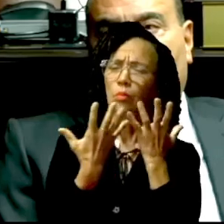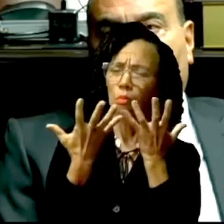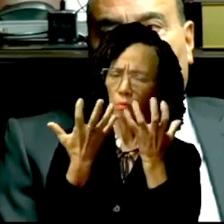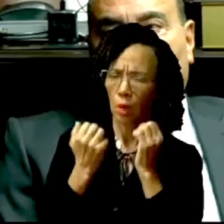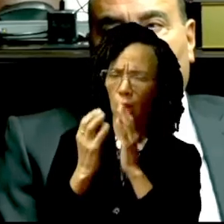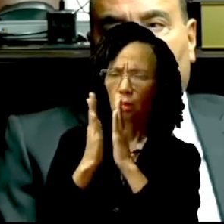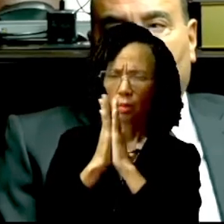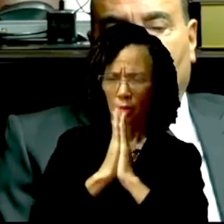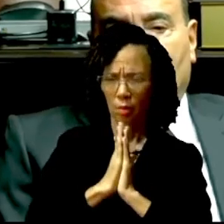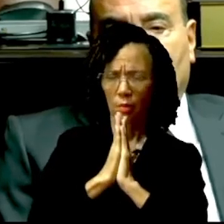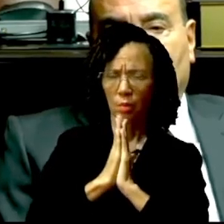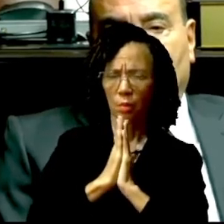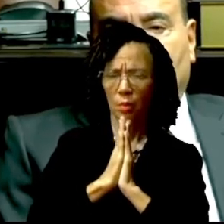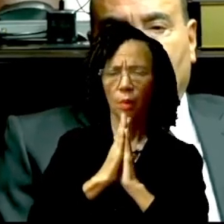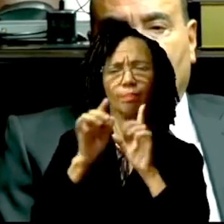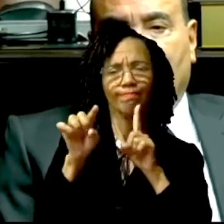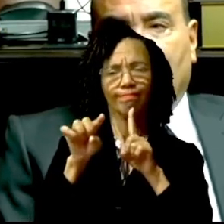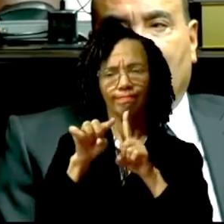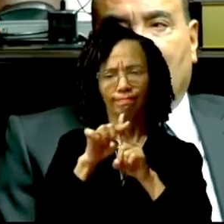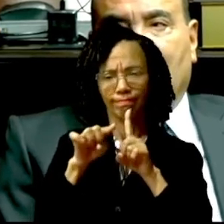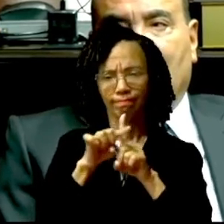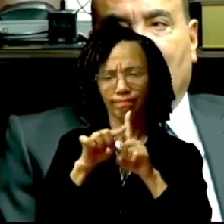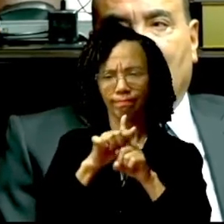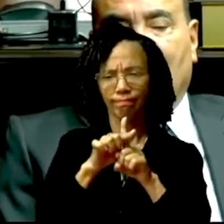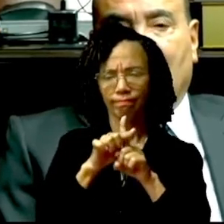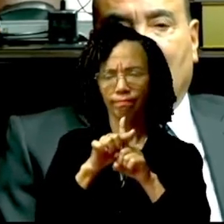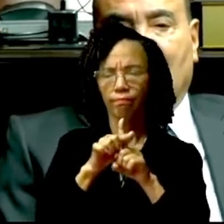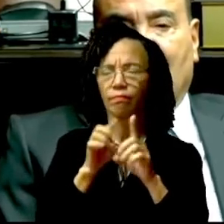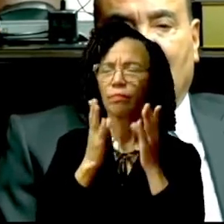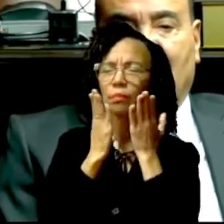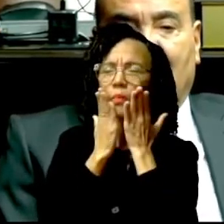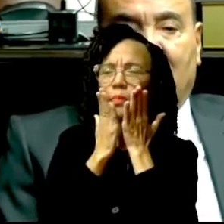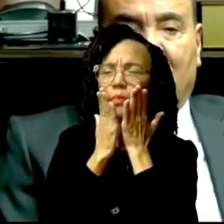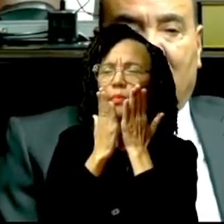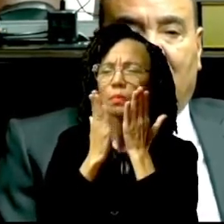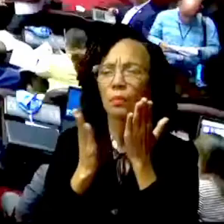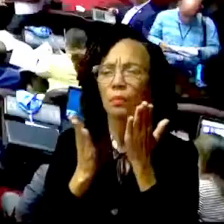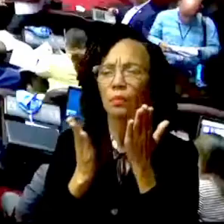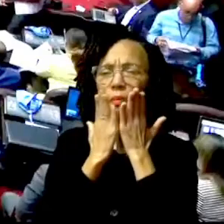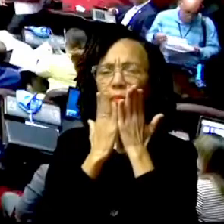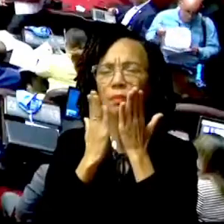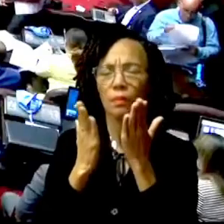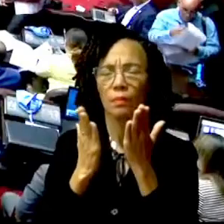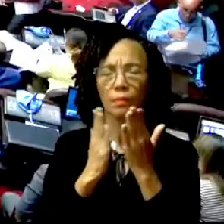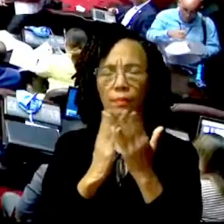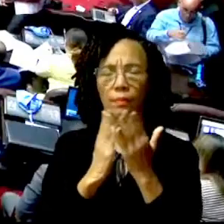solicitamos el respaldo a esta importante iniciativa. Muchas gracias.